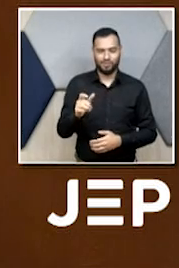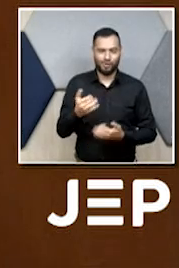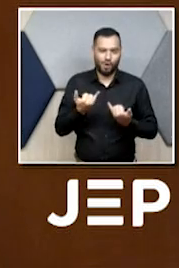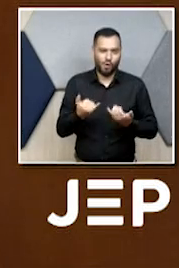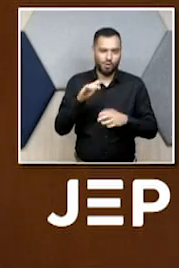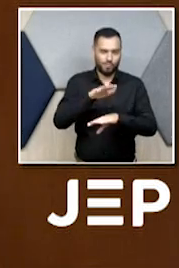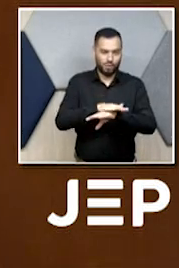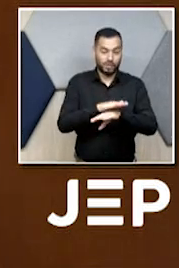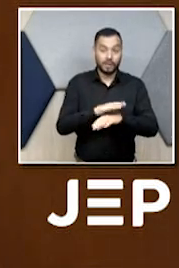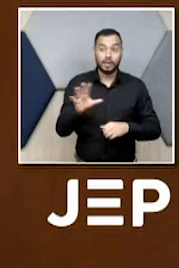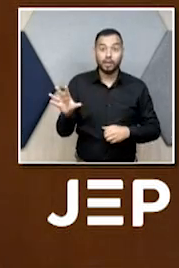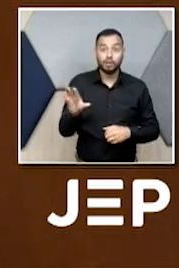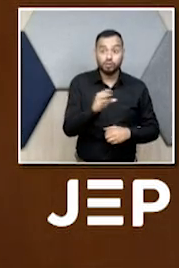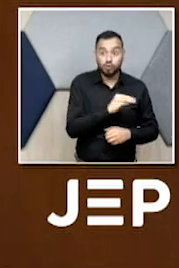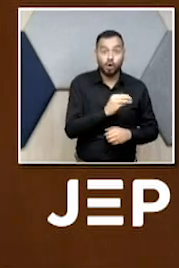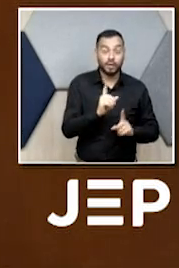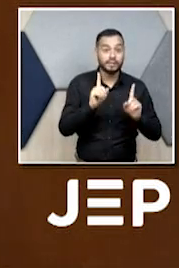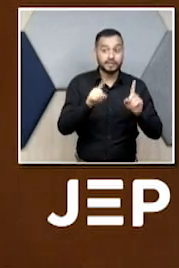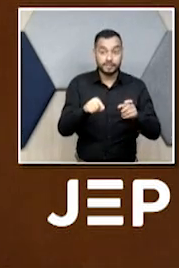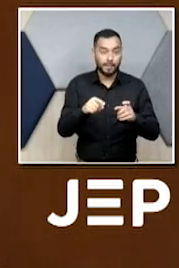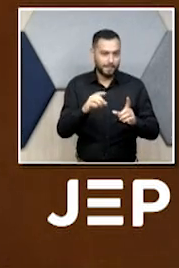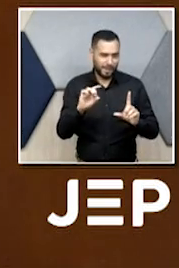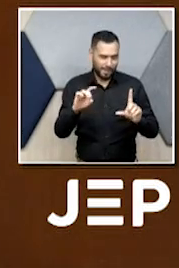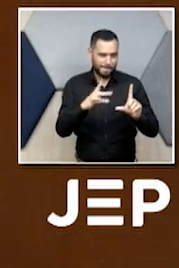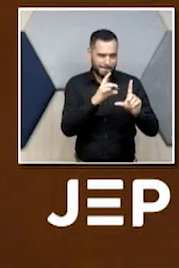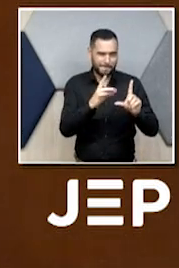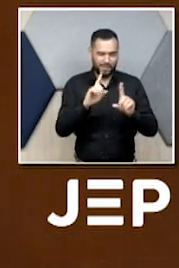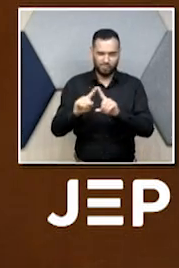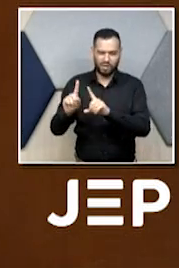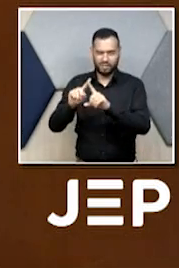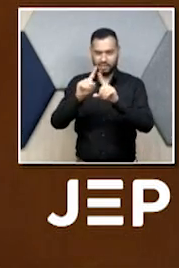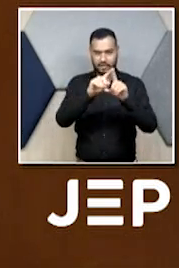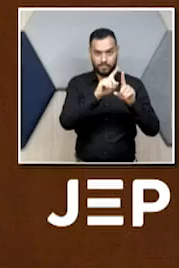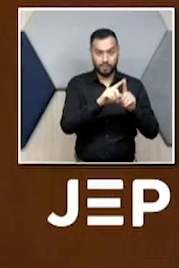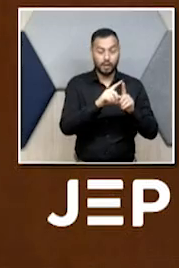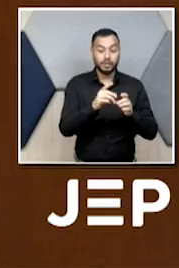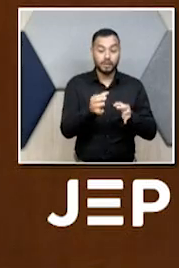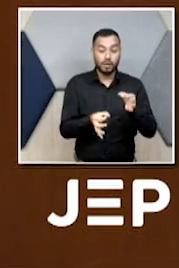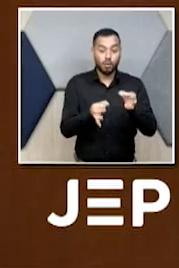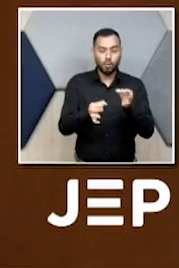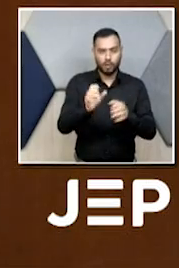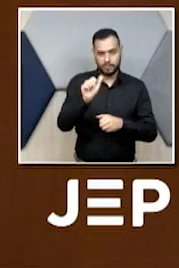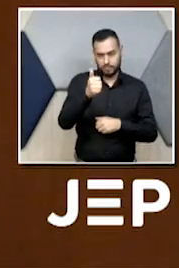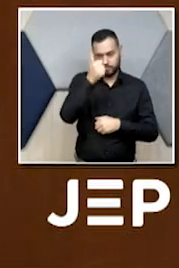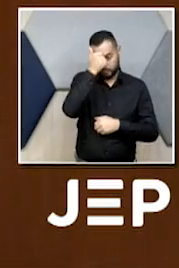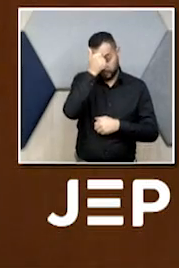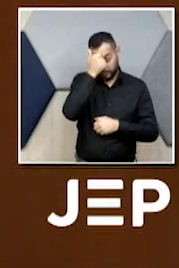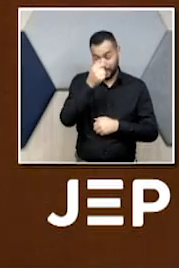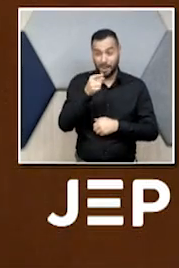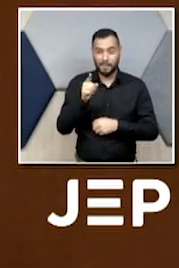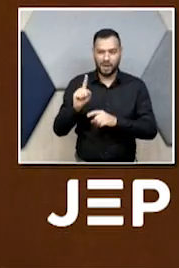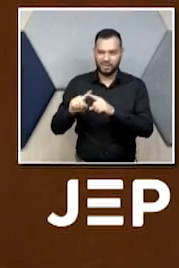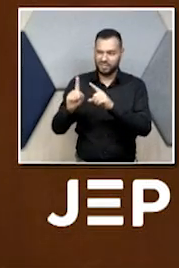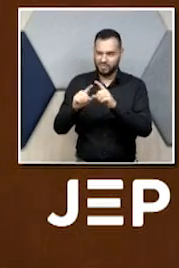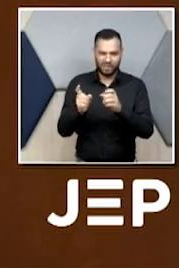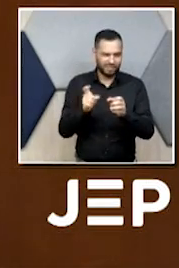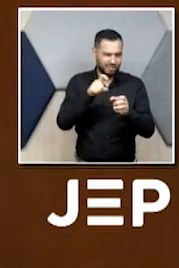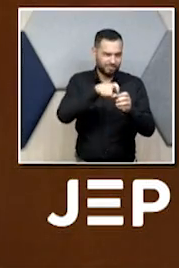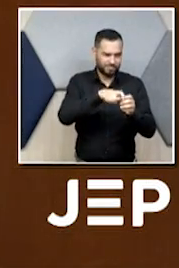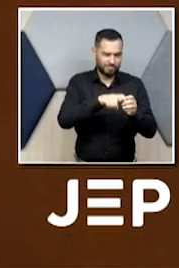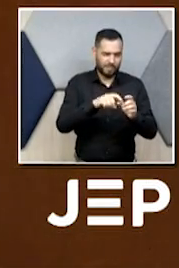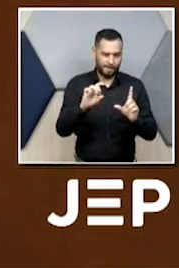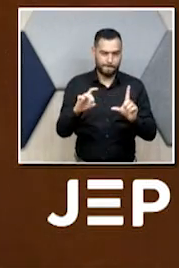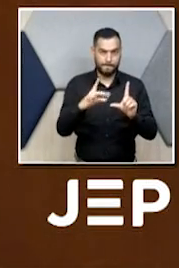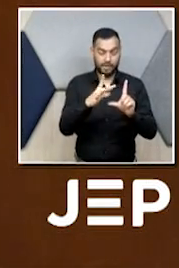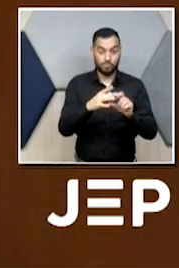han seguido también en nuestras plataformas virtuales, a nuestros magistrados y magistradas que están conectados remotamente. Recuerden que la